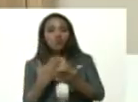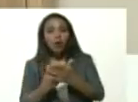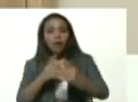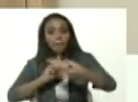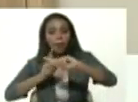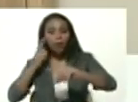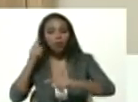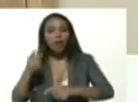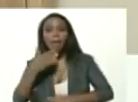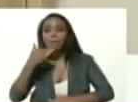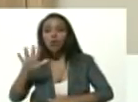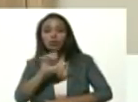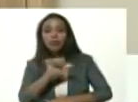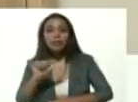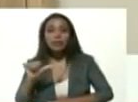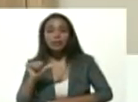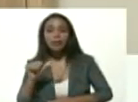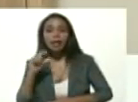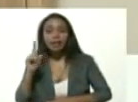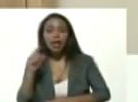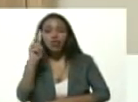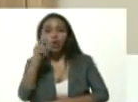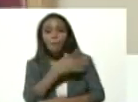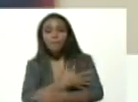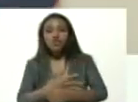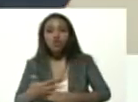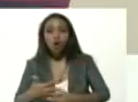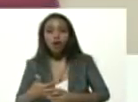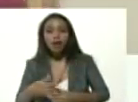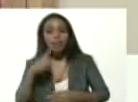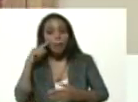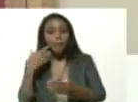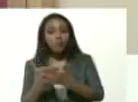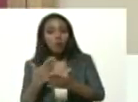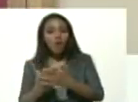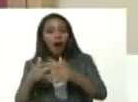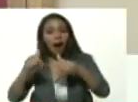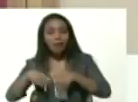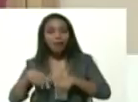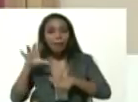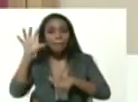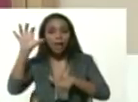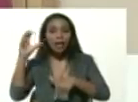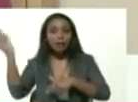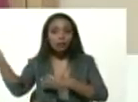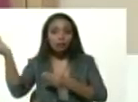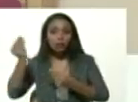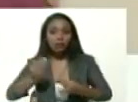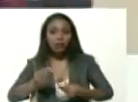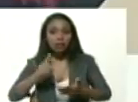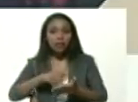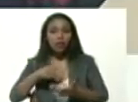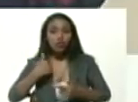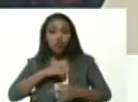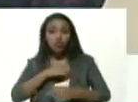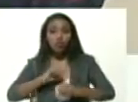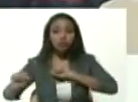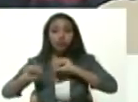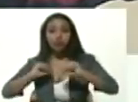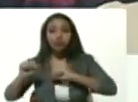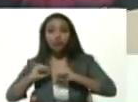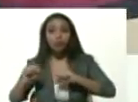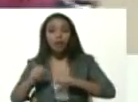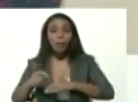La próxima semana la meta es llegar a 2 millones de pruebas diagnósticas ya en el país. Nos estamos moviendo porque el gobierno de Estados Unidos